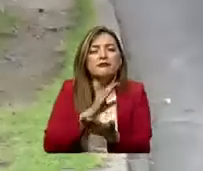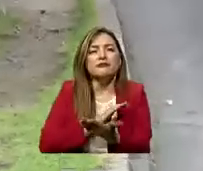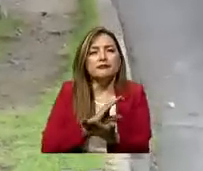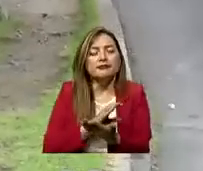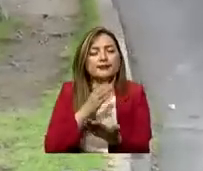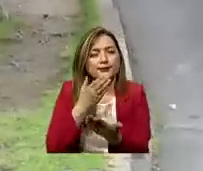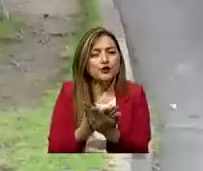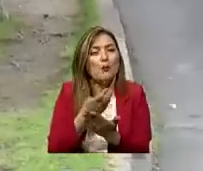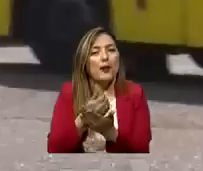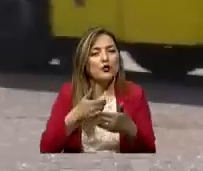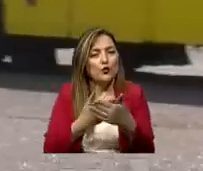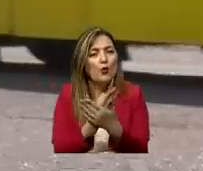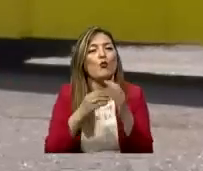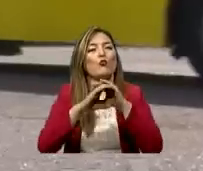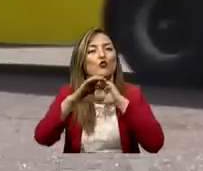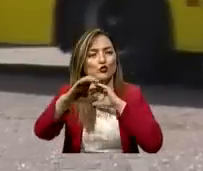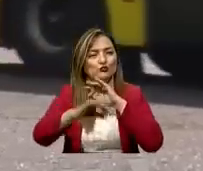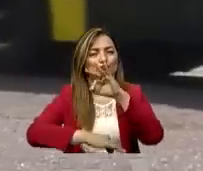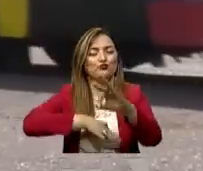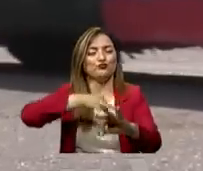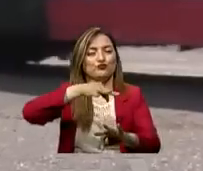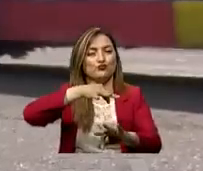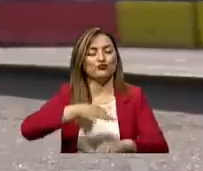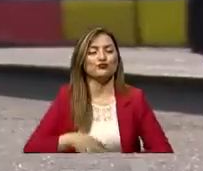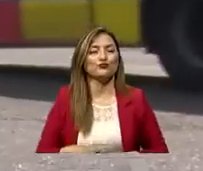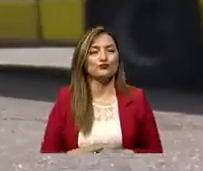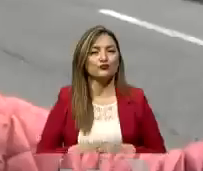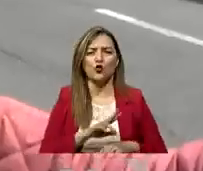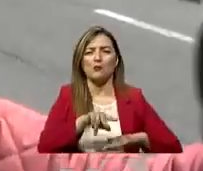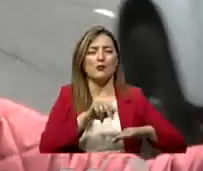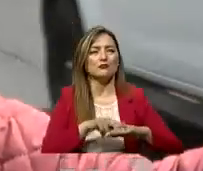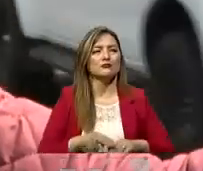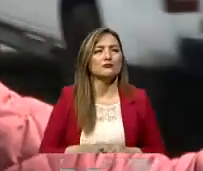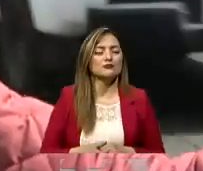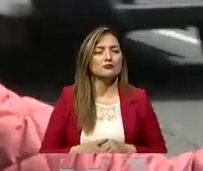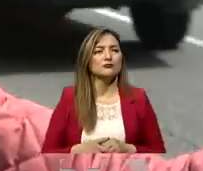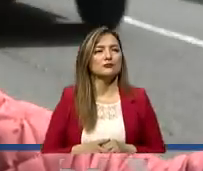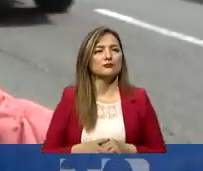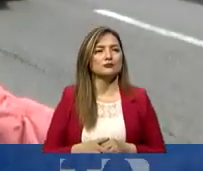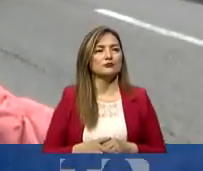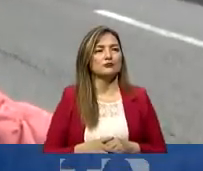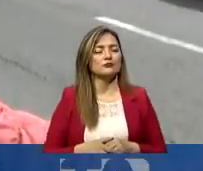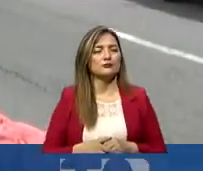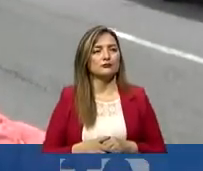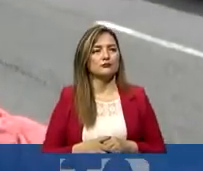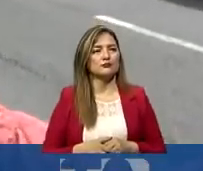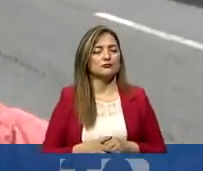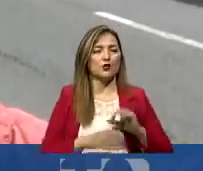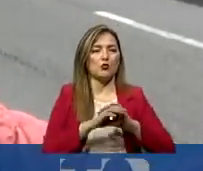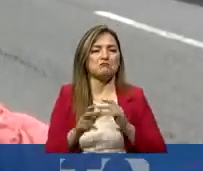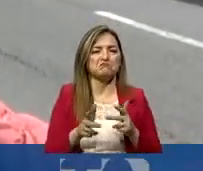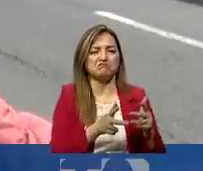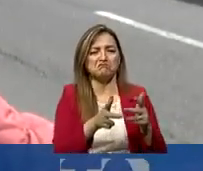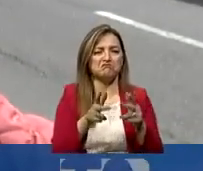municipio para reemplazar las unidades articuladas por buses convencionales. Esos buses los pondríamos los mismos